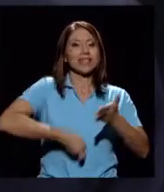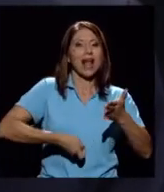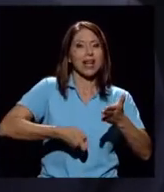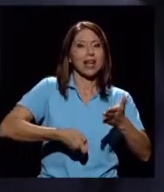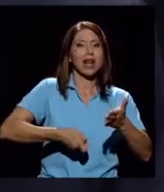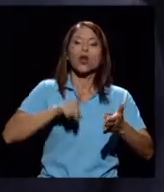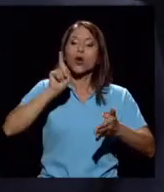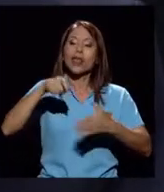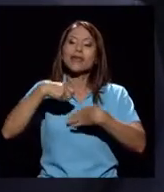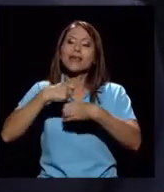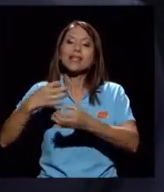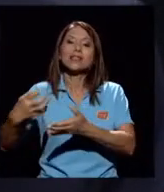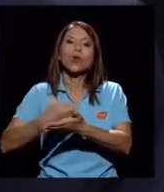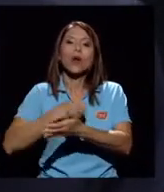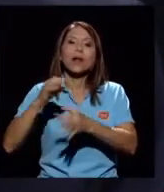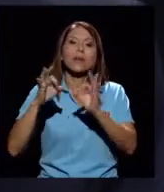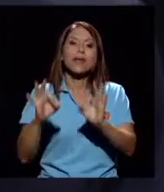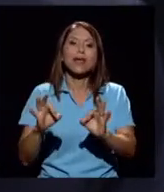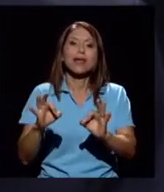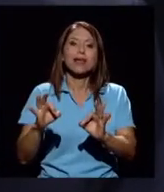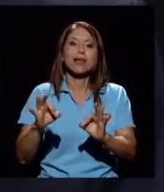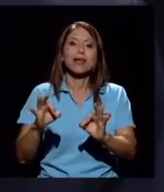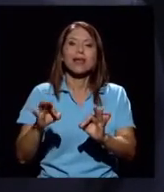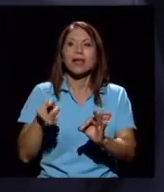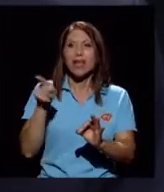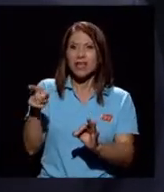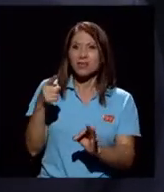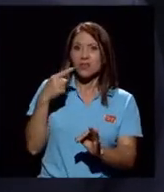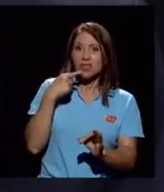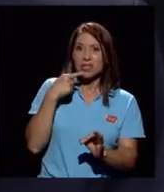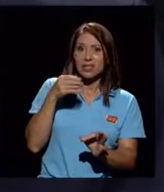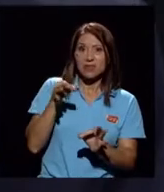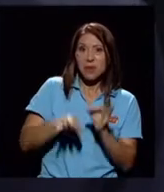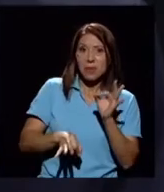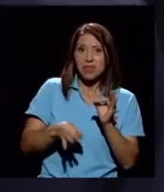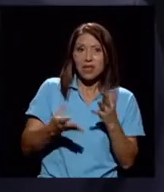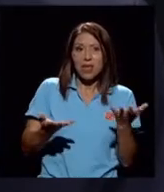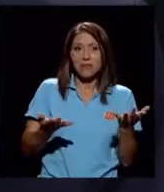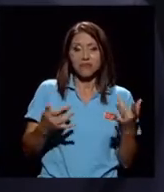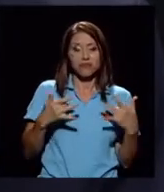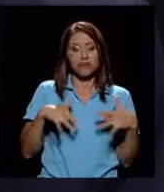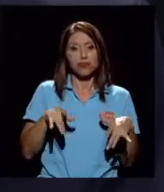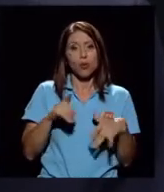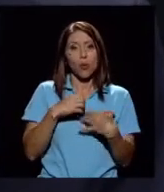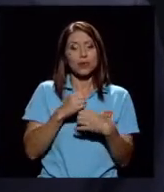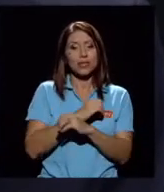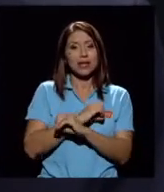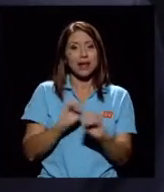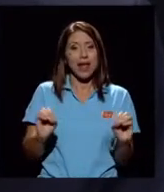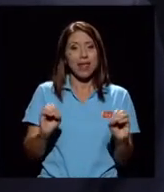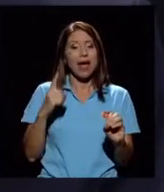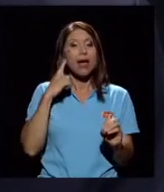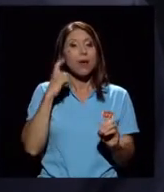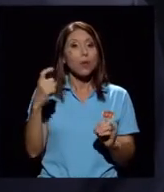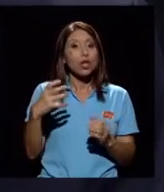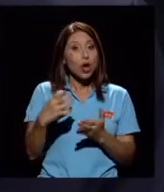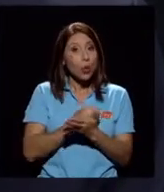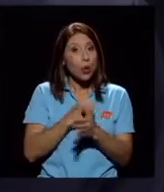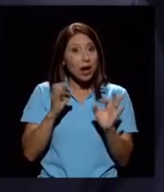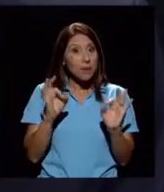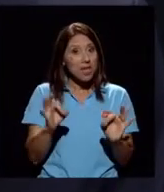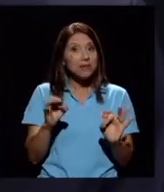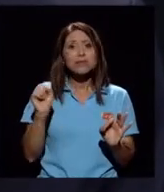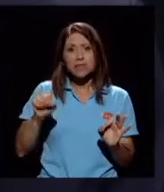eso lo que me están diciendo es simplemente no no vamos a hacer nada porque cobrar bien si se han hecho esfuerzos